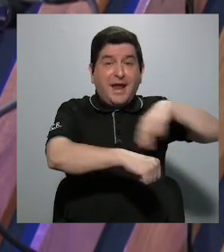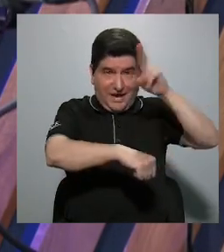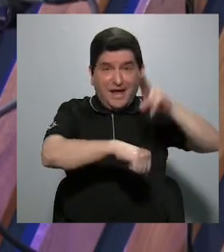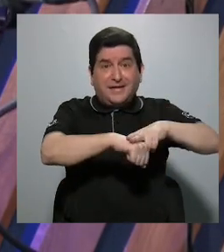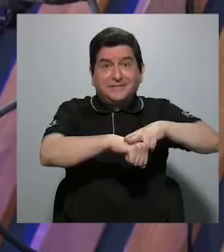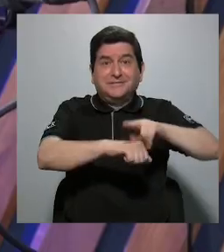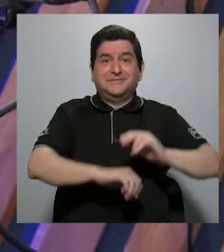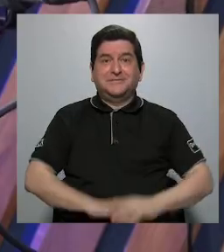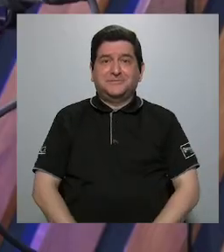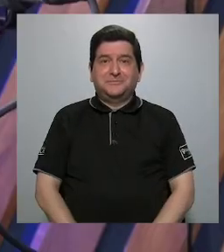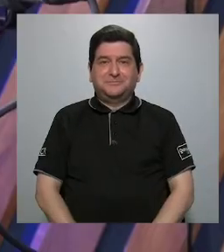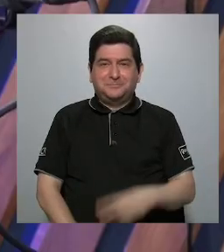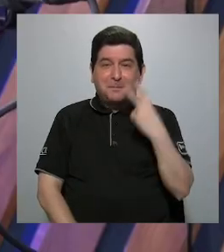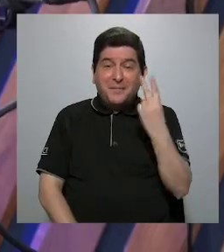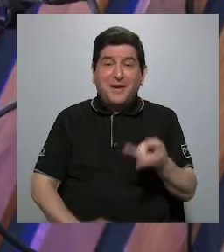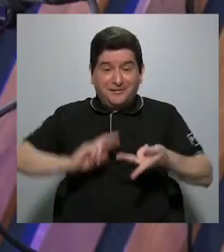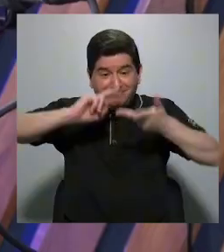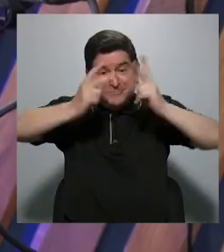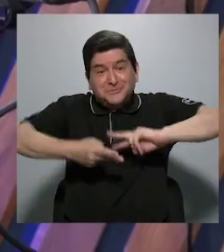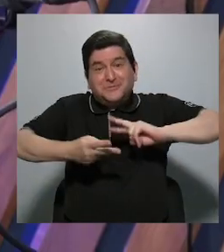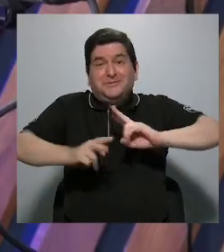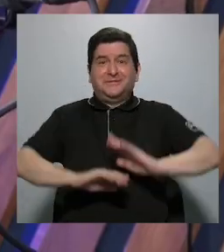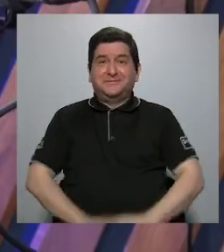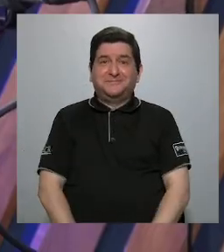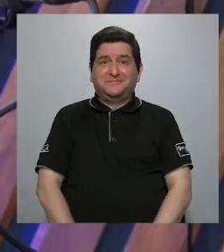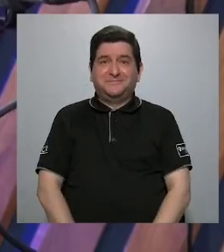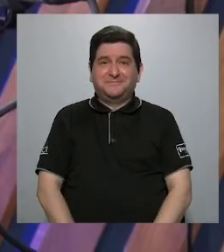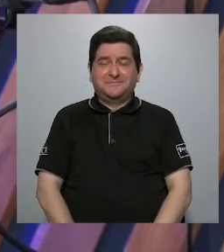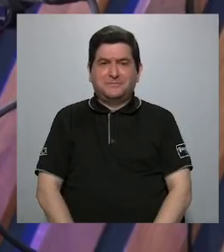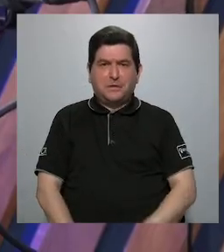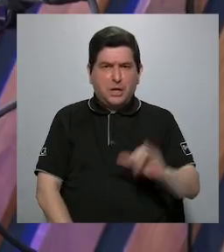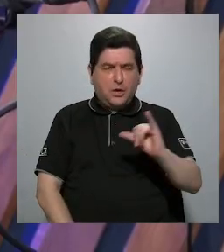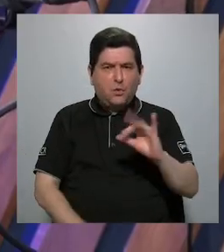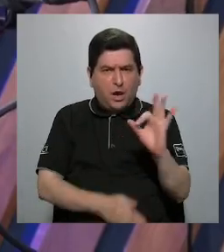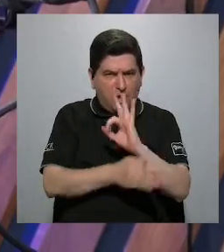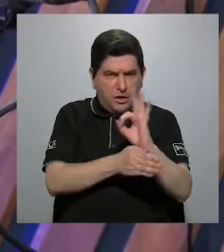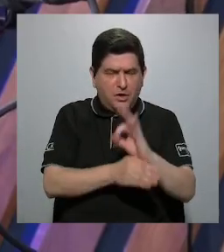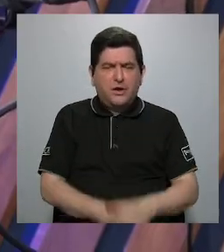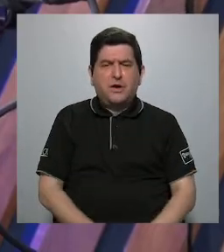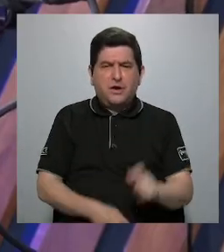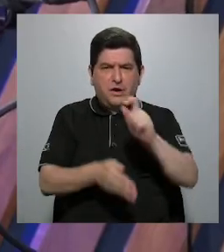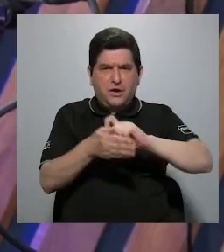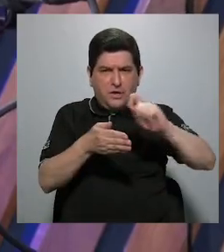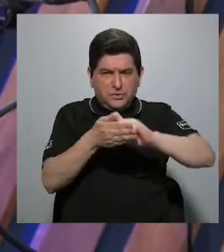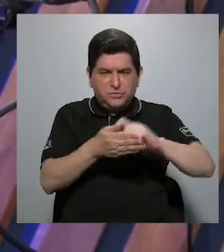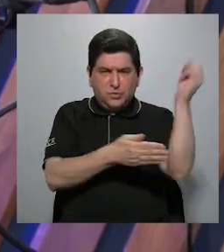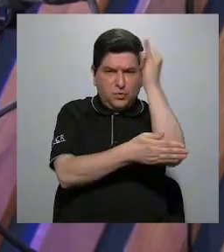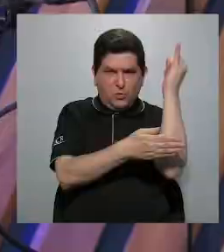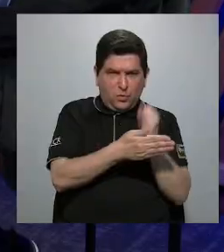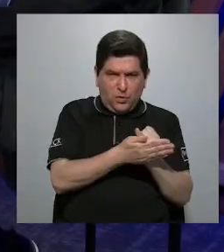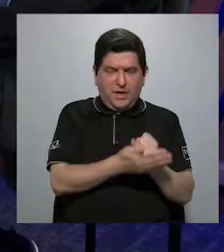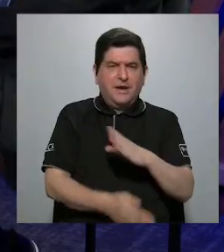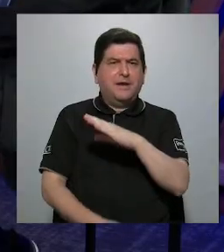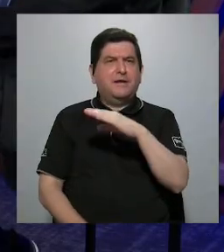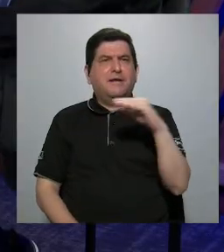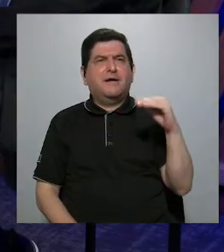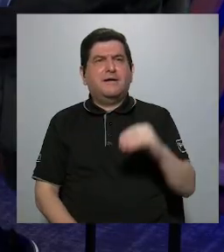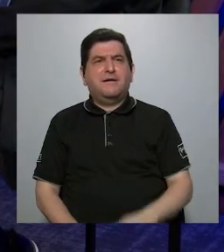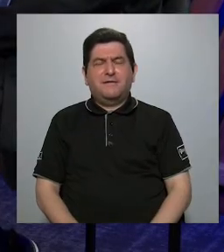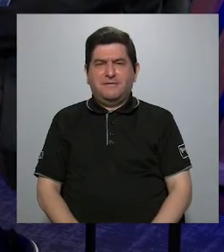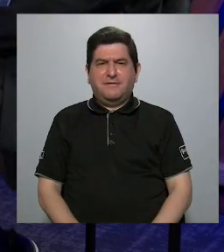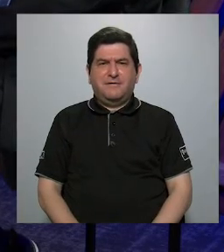el Archivo Nacional. Vea la paradoja. También operó ahí la Escuela de Bellas Artes,